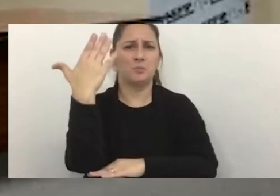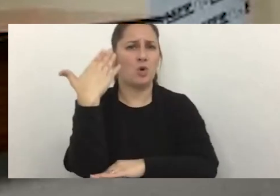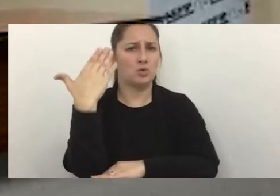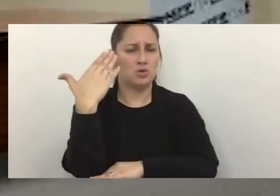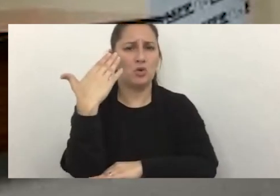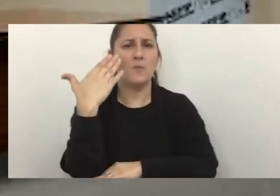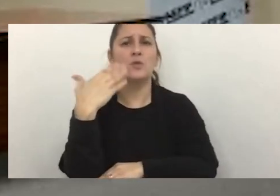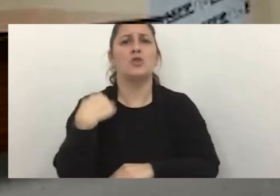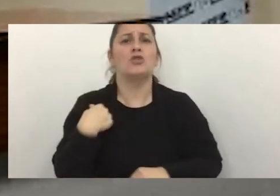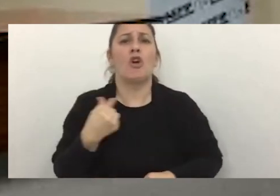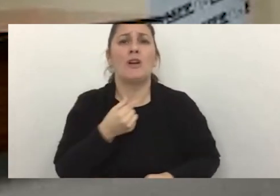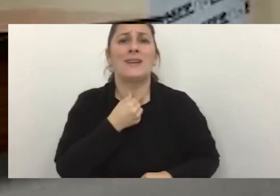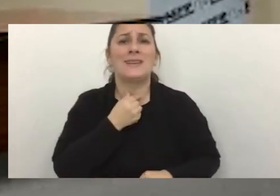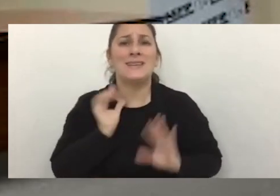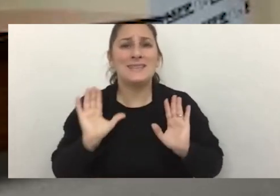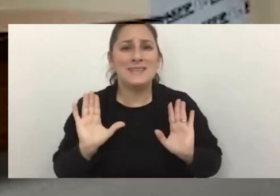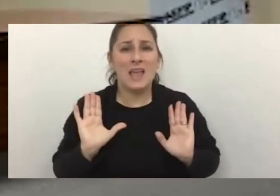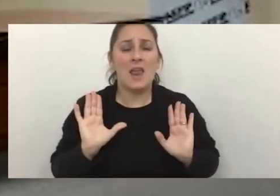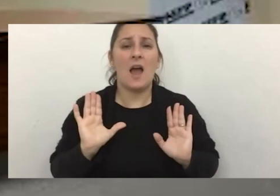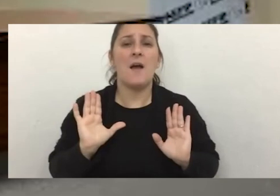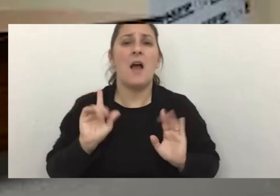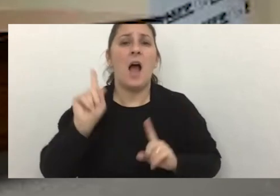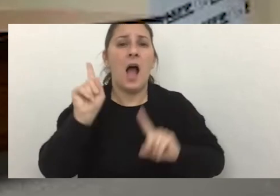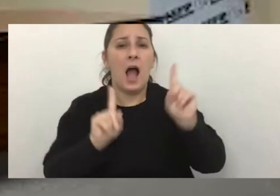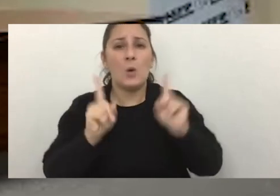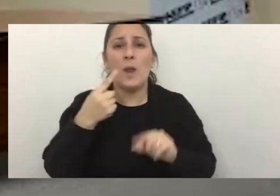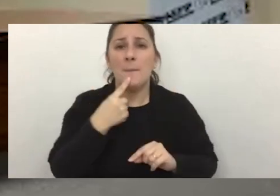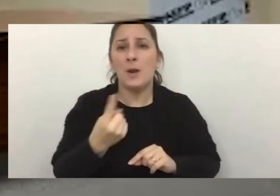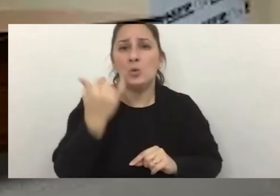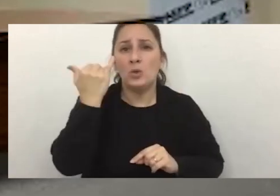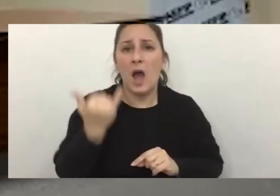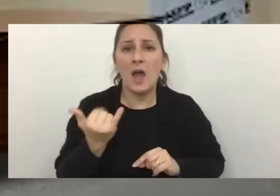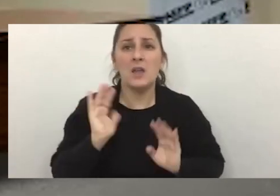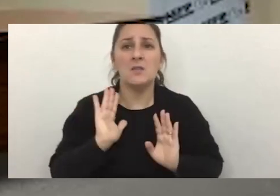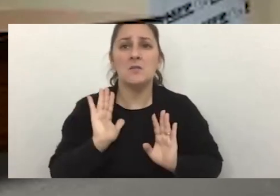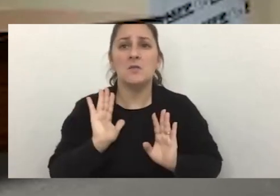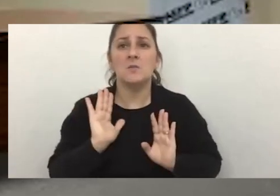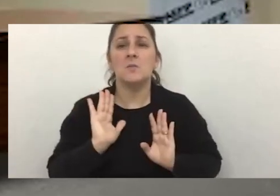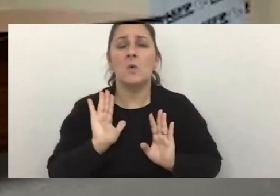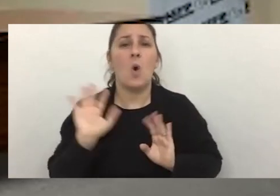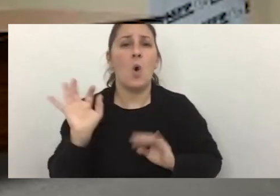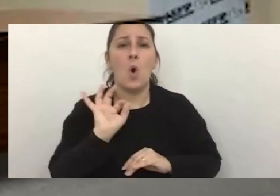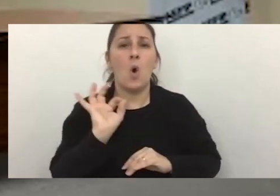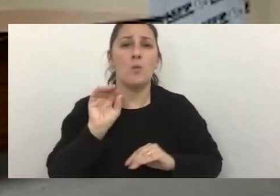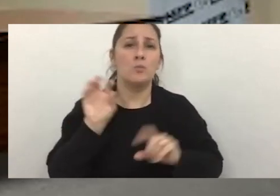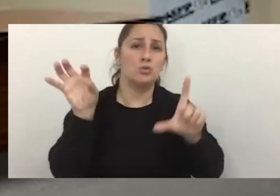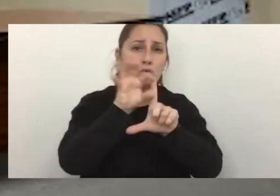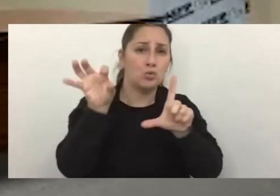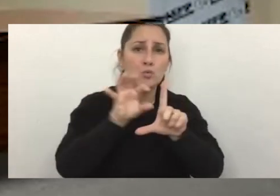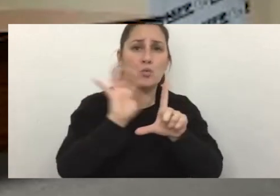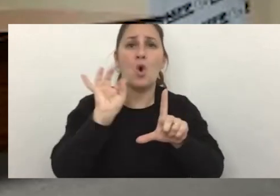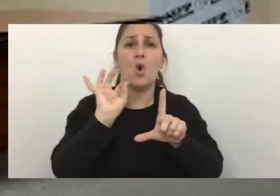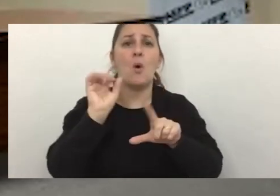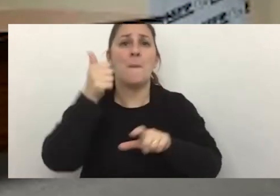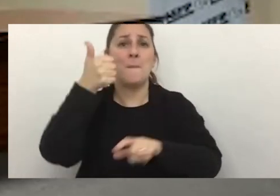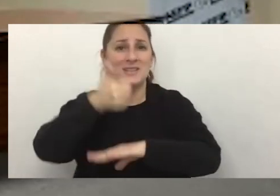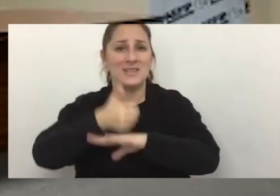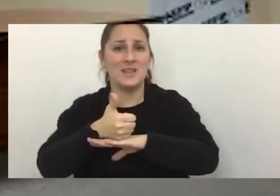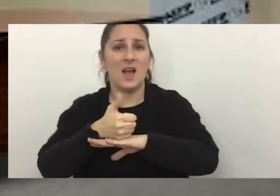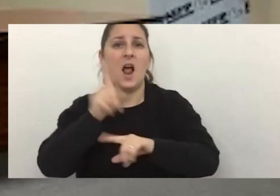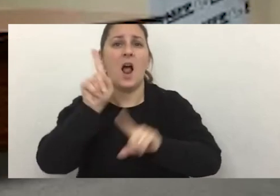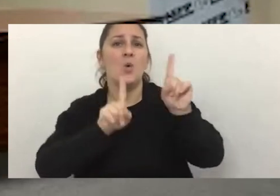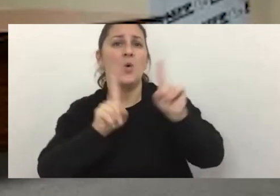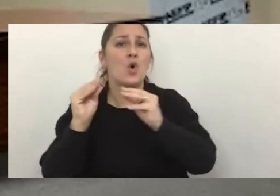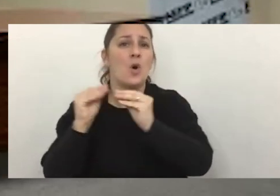que quisiera es dejar abierto si hay alguna pregunta, o bien presencial o bien por Zoom, de alguna de las compañeras,